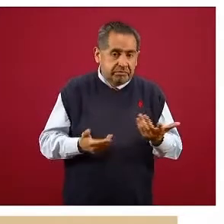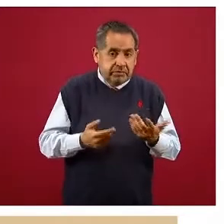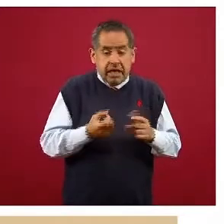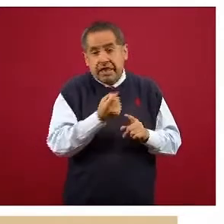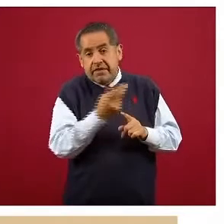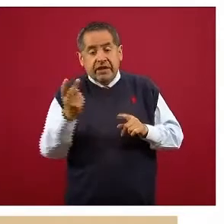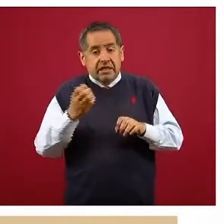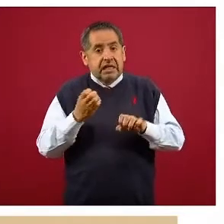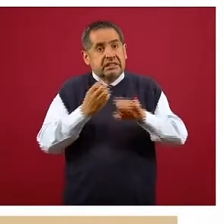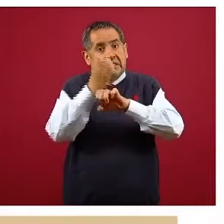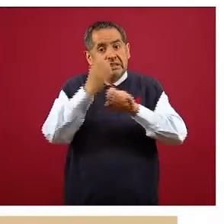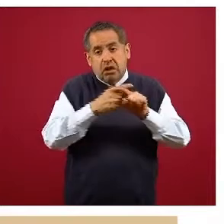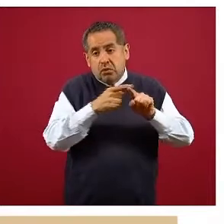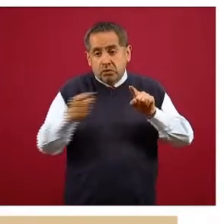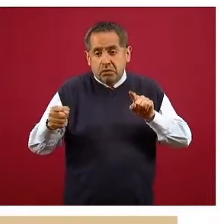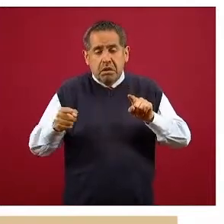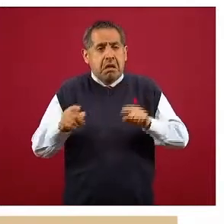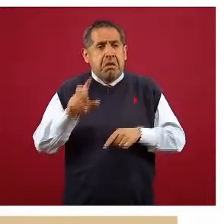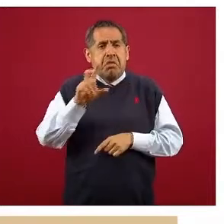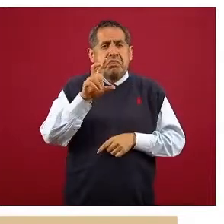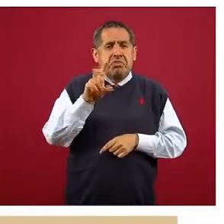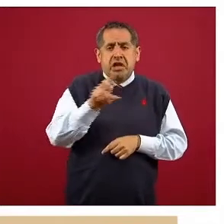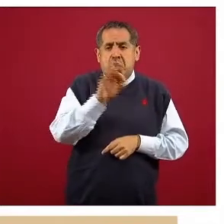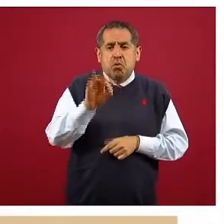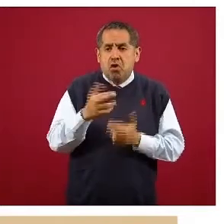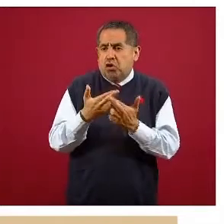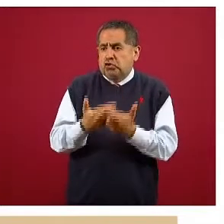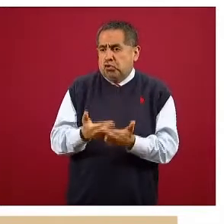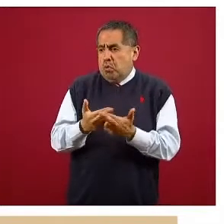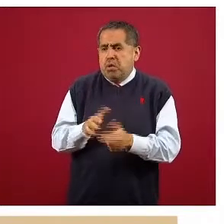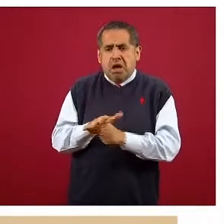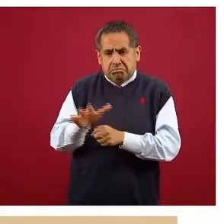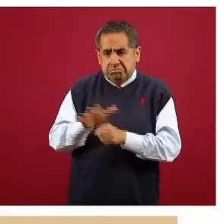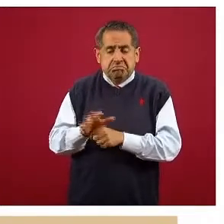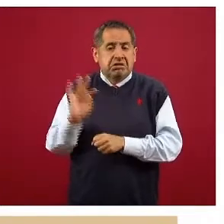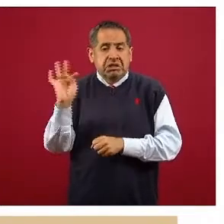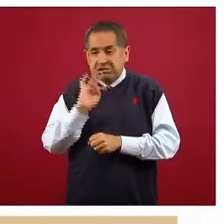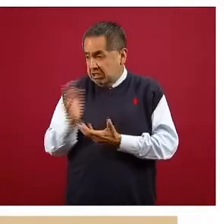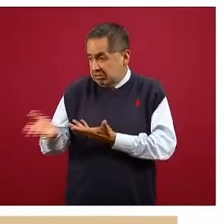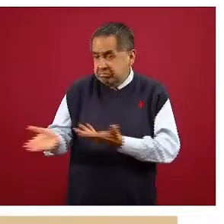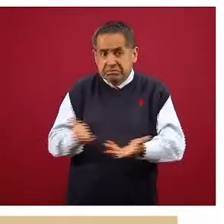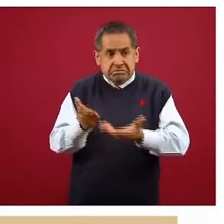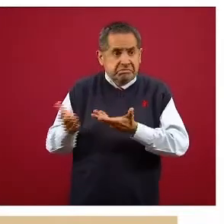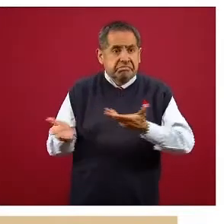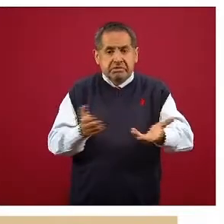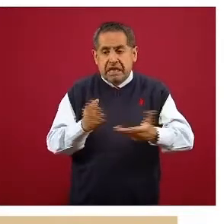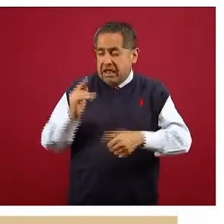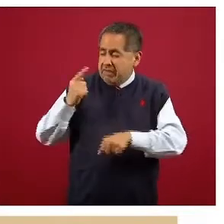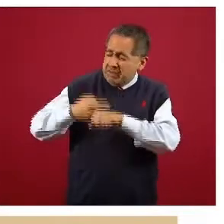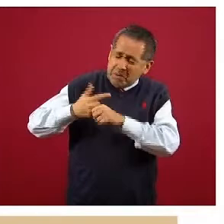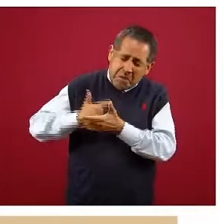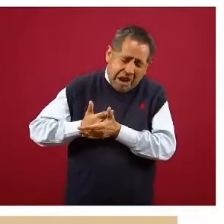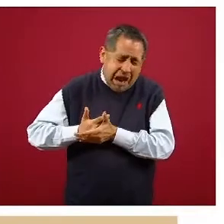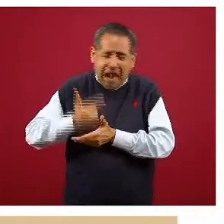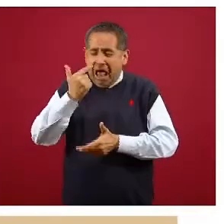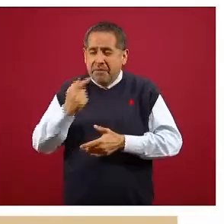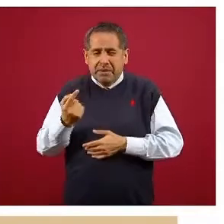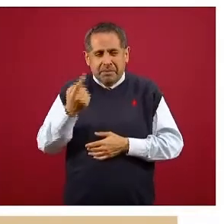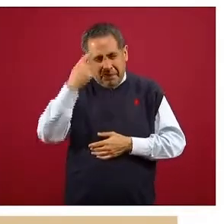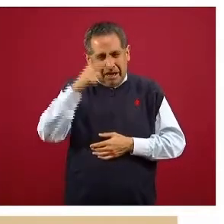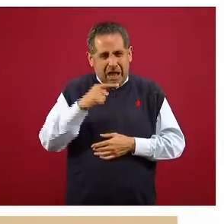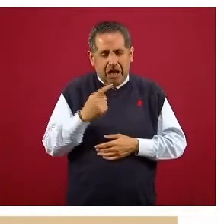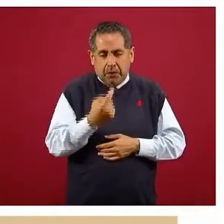30% o más, inclusive en muchas de ellas, de disponibilidad de este tipo de camas, lo cual también es muy positivo porque